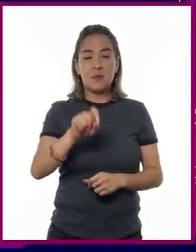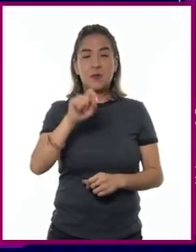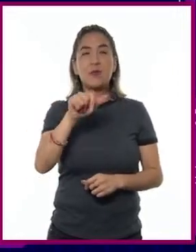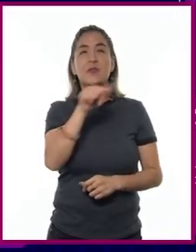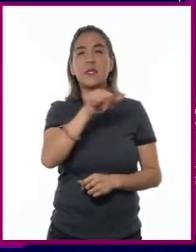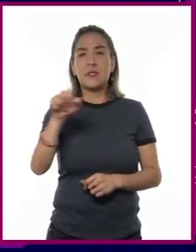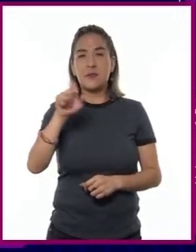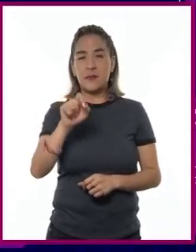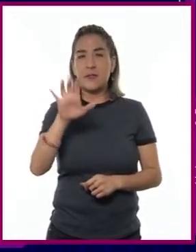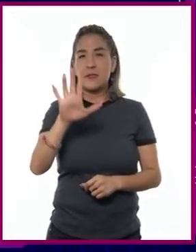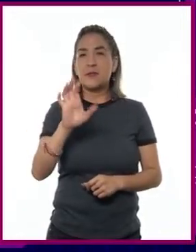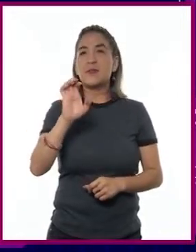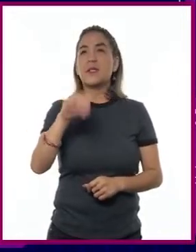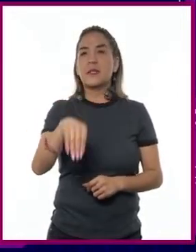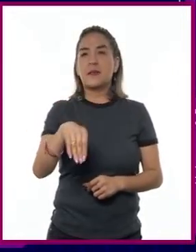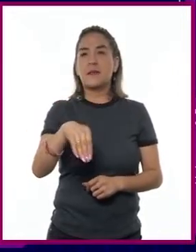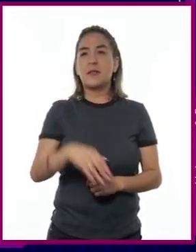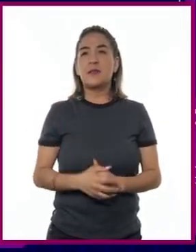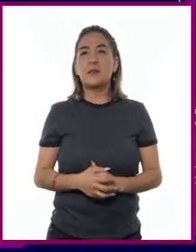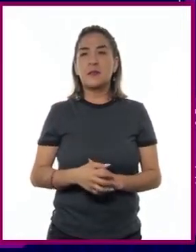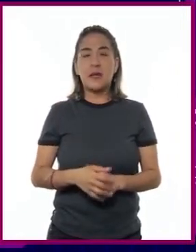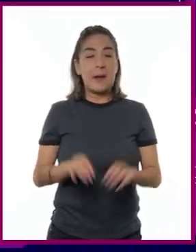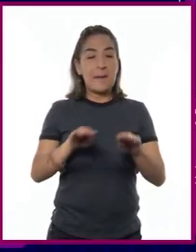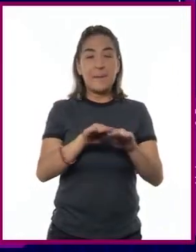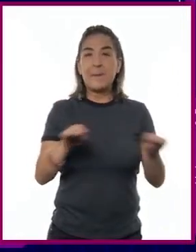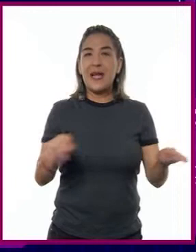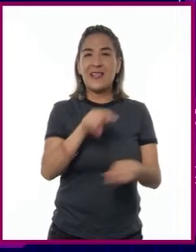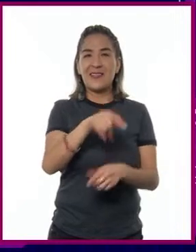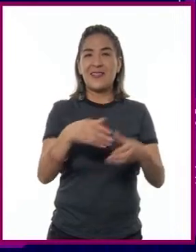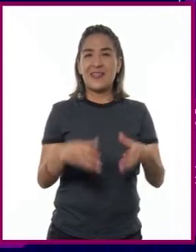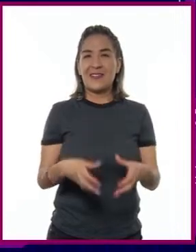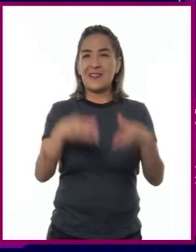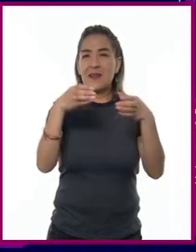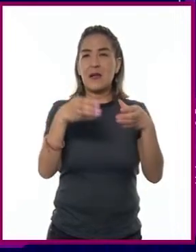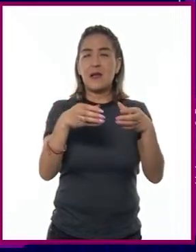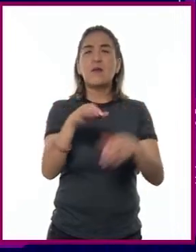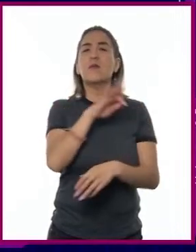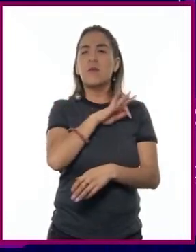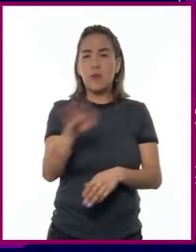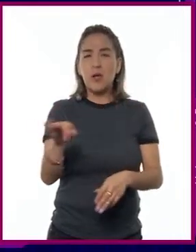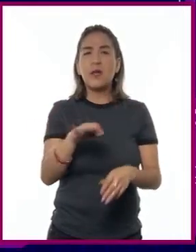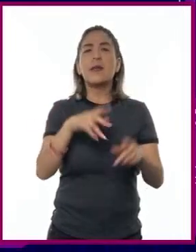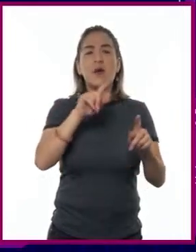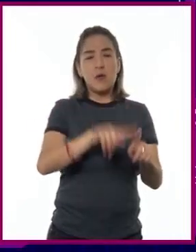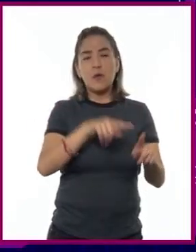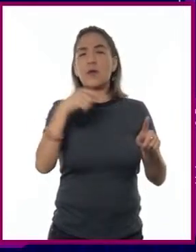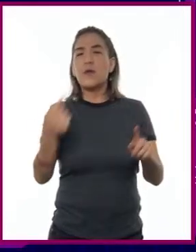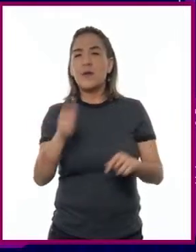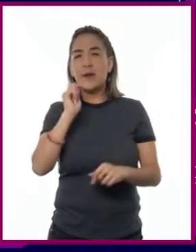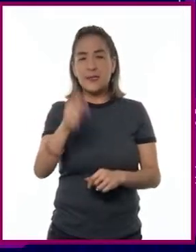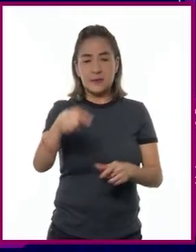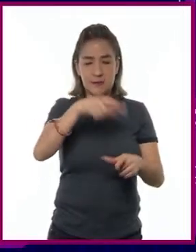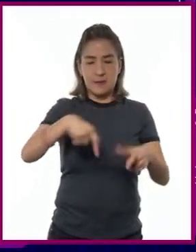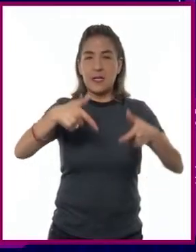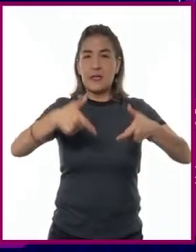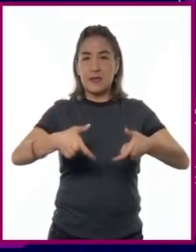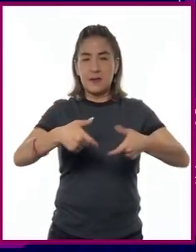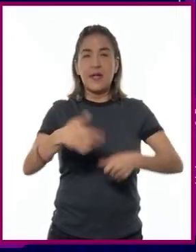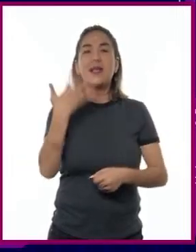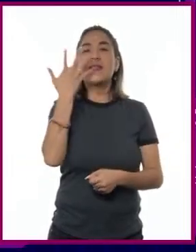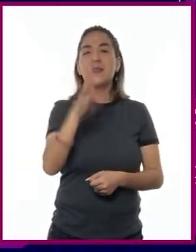0.625 centímetros. De la medida del diámetro se puede desprender que su radio es de